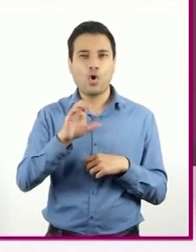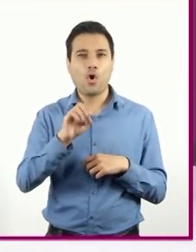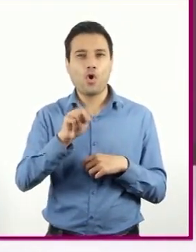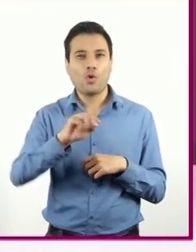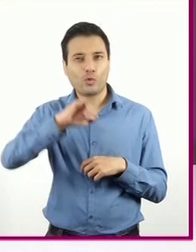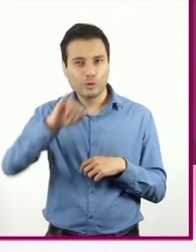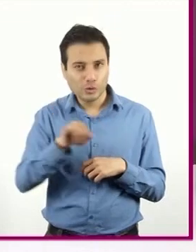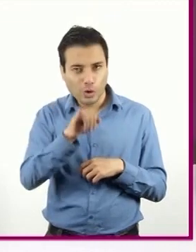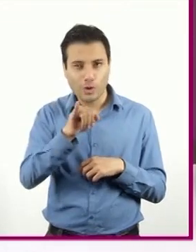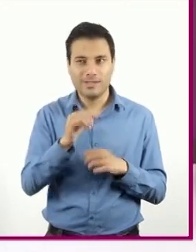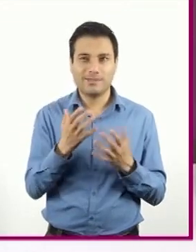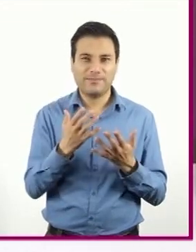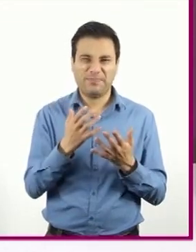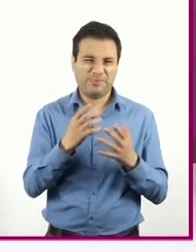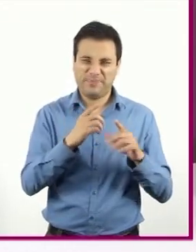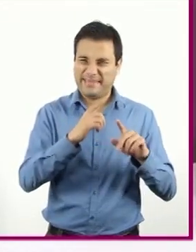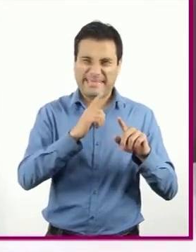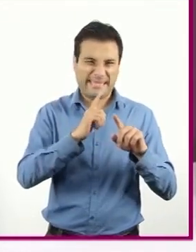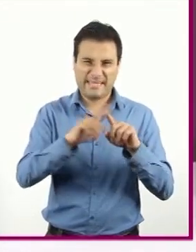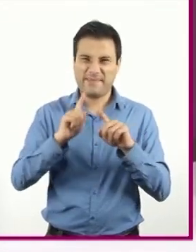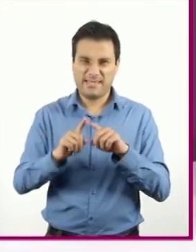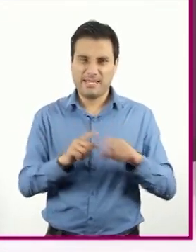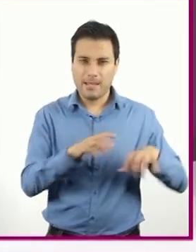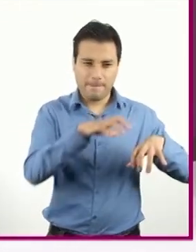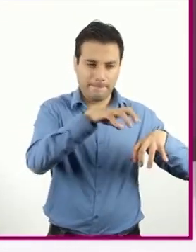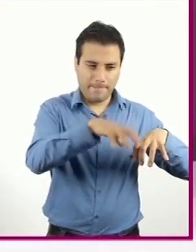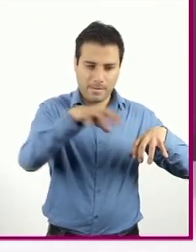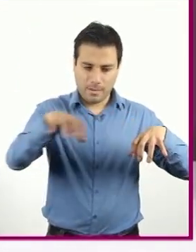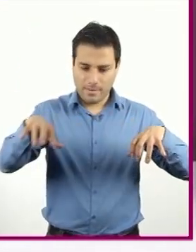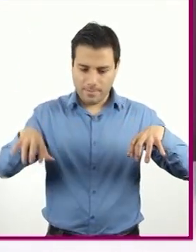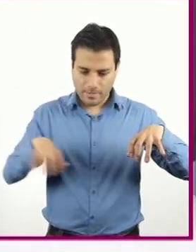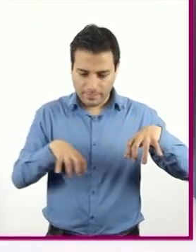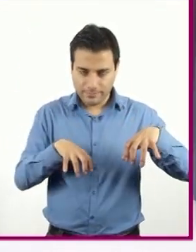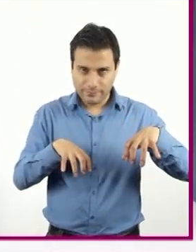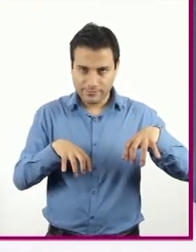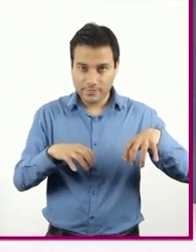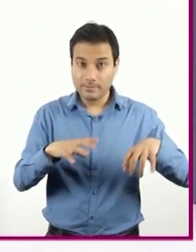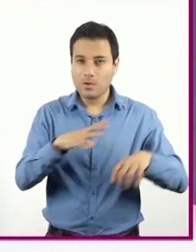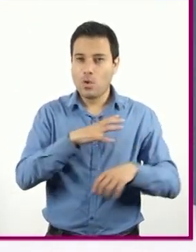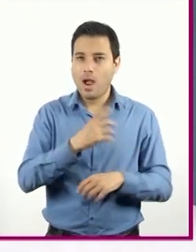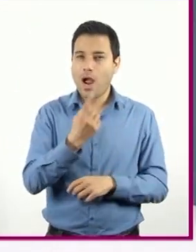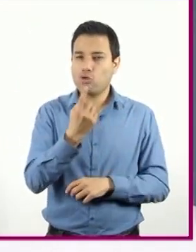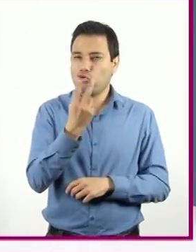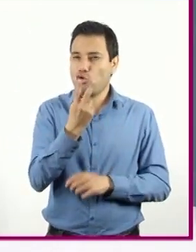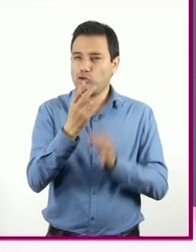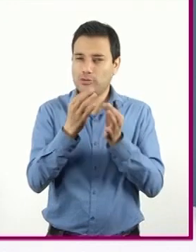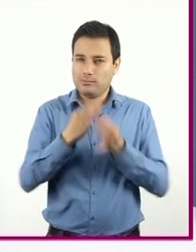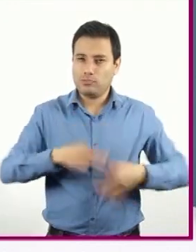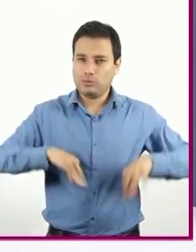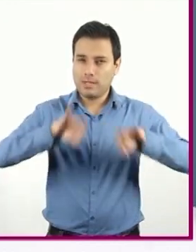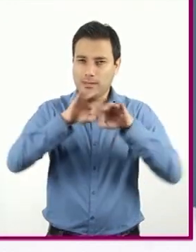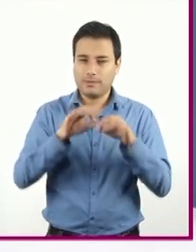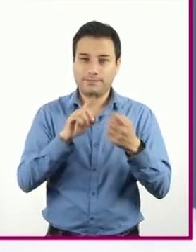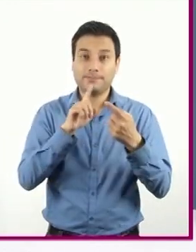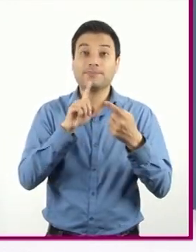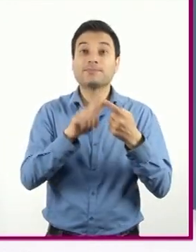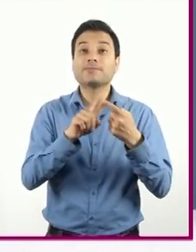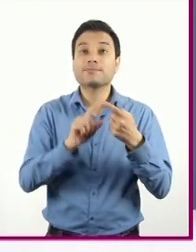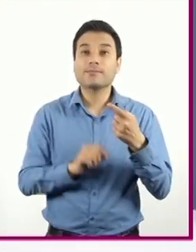conjunciones. Entre esos conjuntos destacarían por su cantidad dos, el de